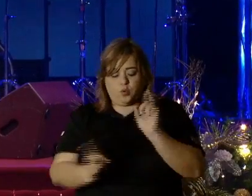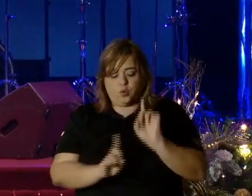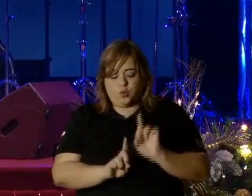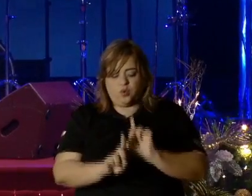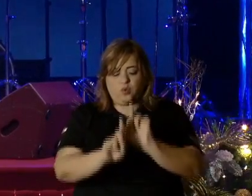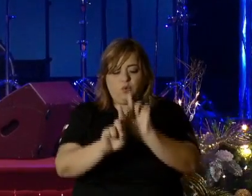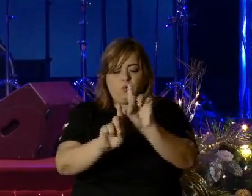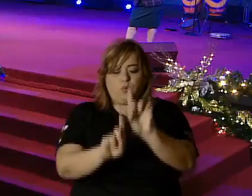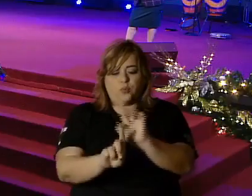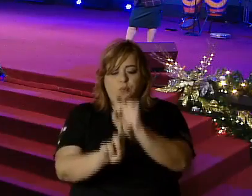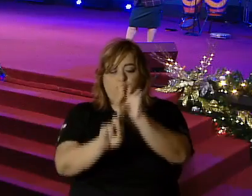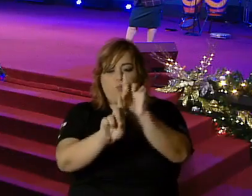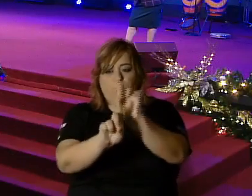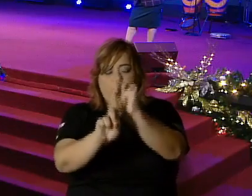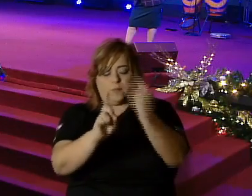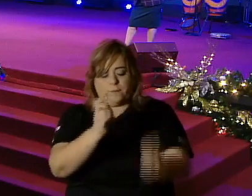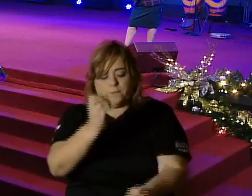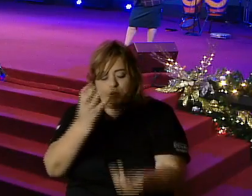donde.